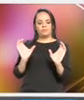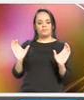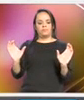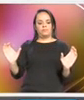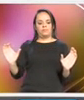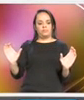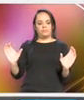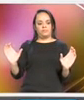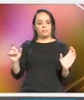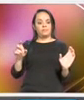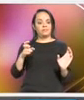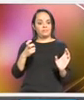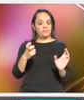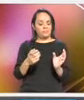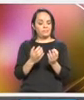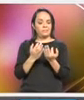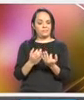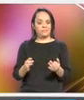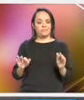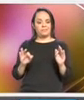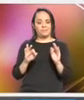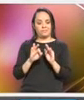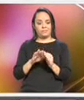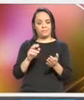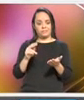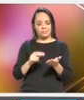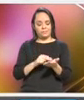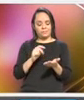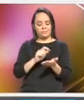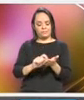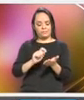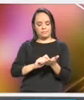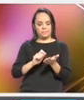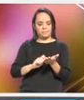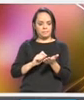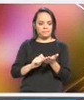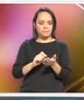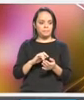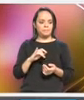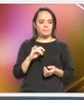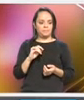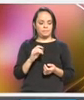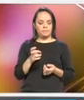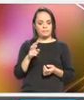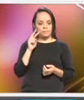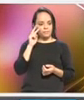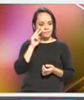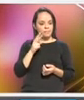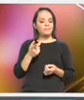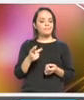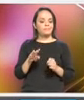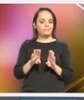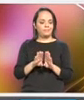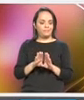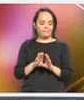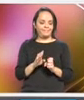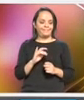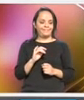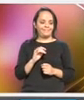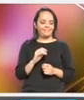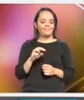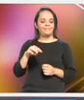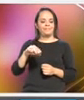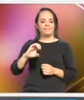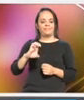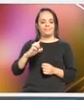claro estos rasgos de escritura en lo que podemos observar pues como simples televidentes de esta mujer tan influyente, Michelle Obama.